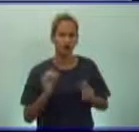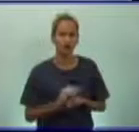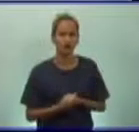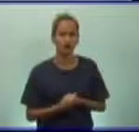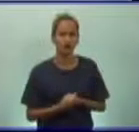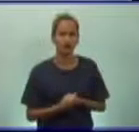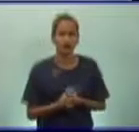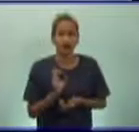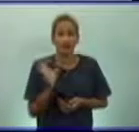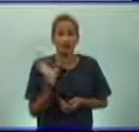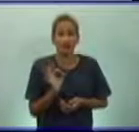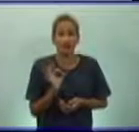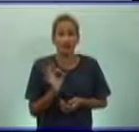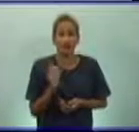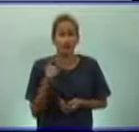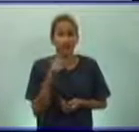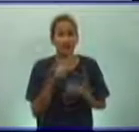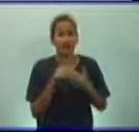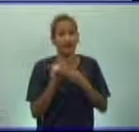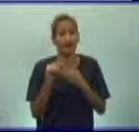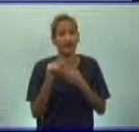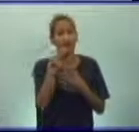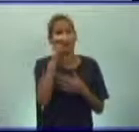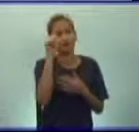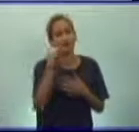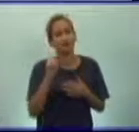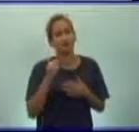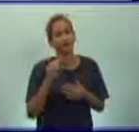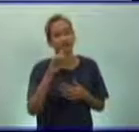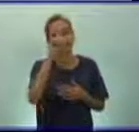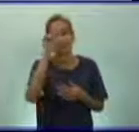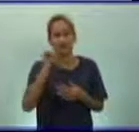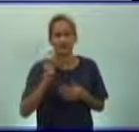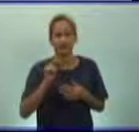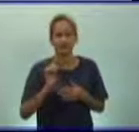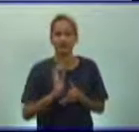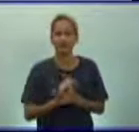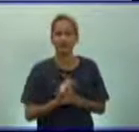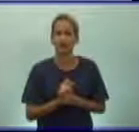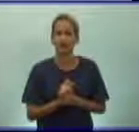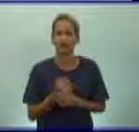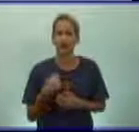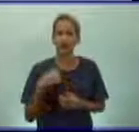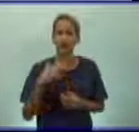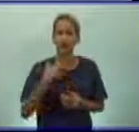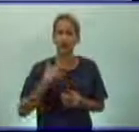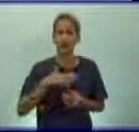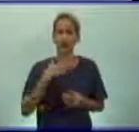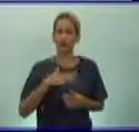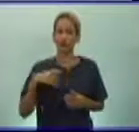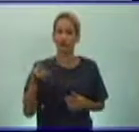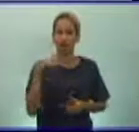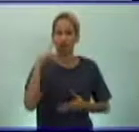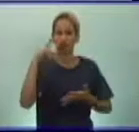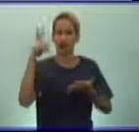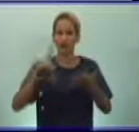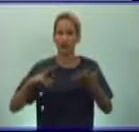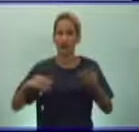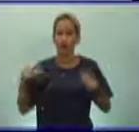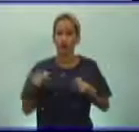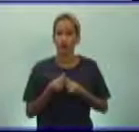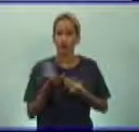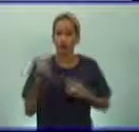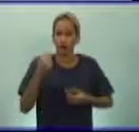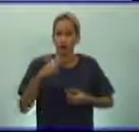Seguro se guiaron por los signos de interrogación y exclamación. Espero también que las hayan leído conmigo con